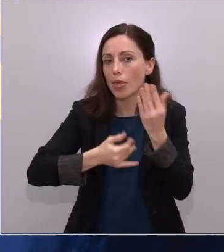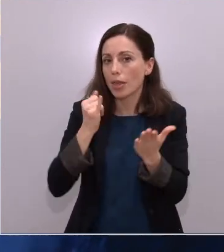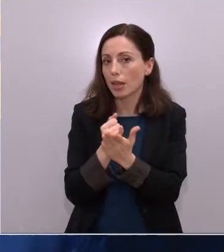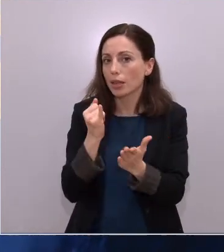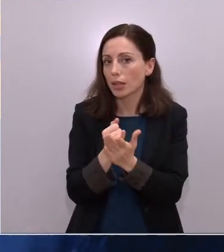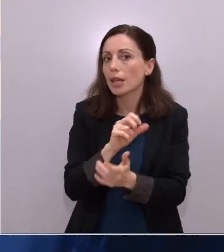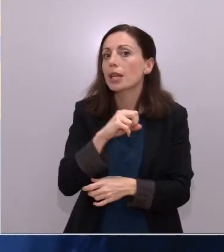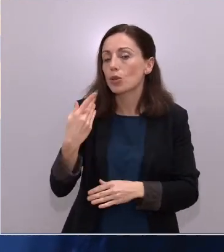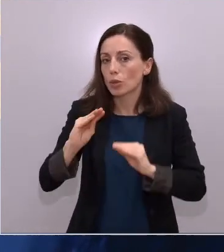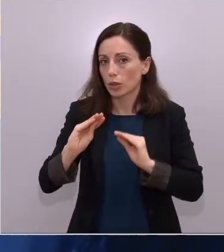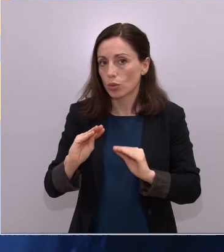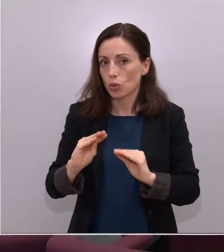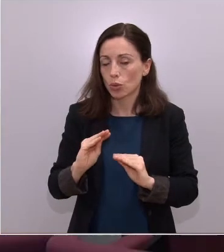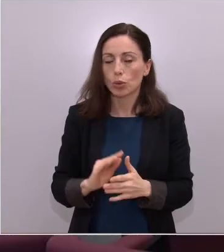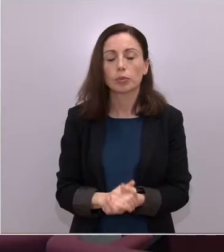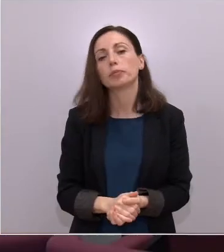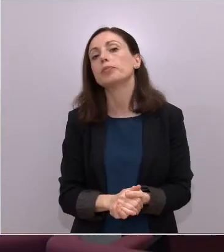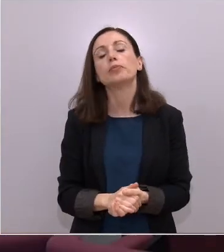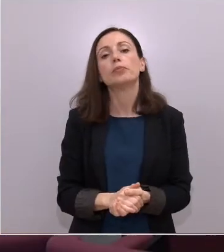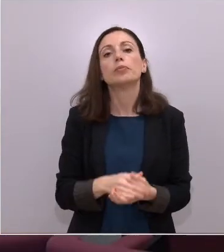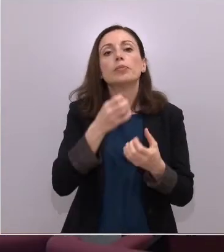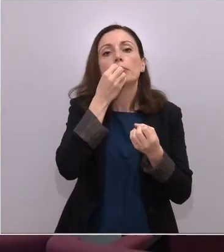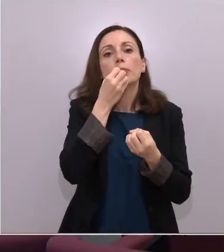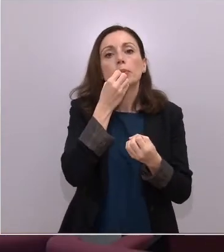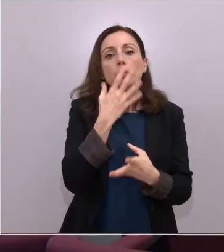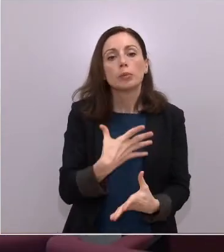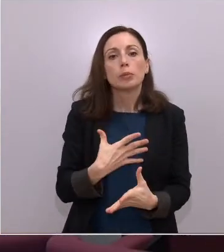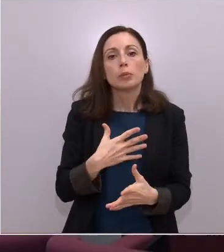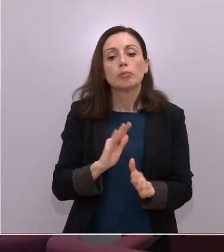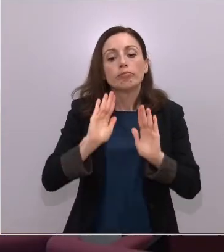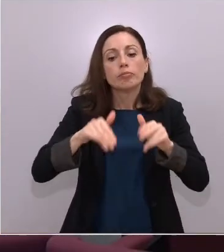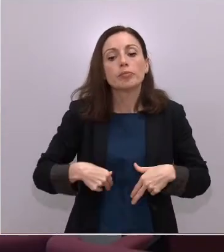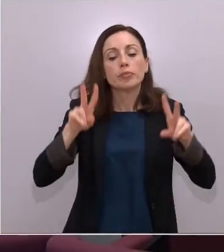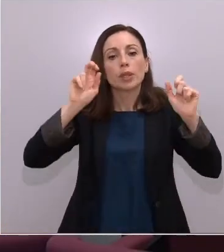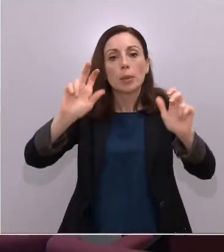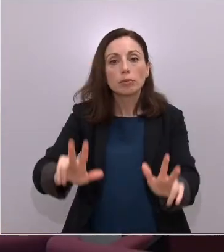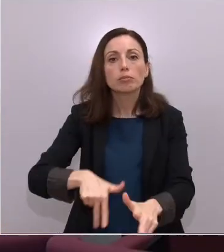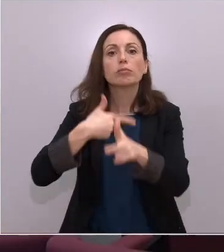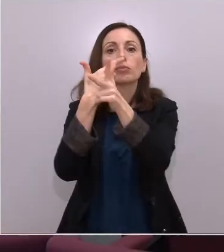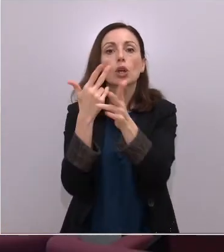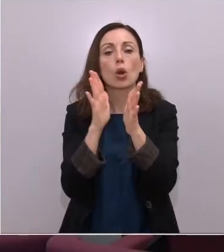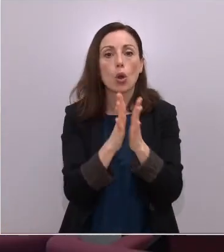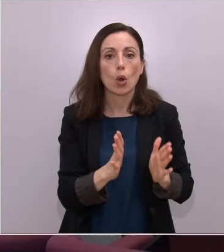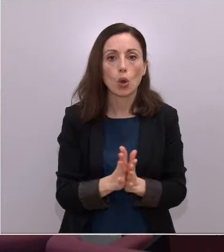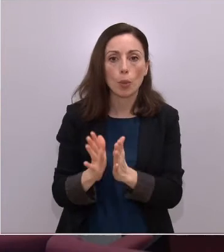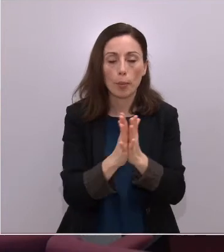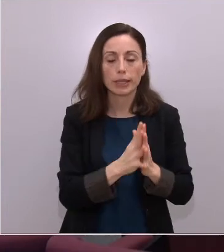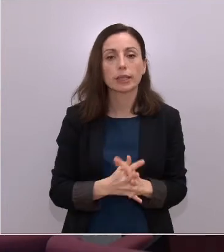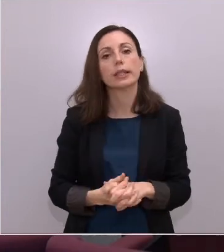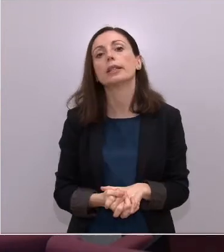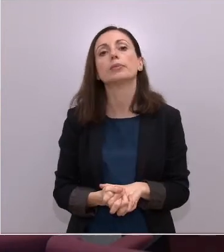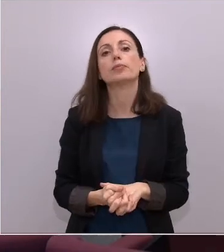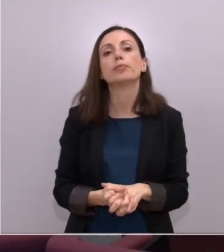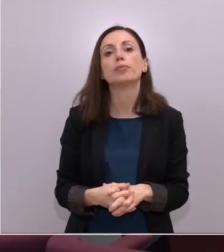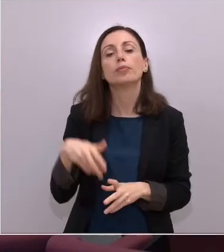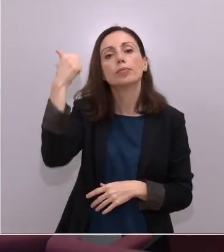test y el resultado de un test. Bueno, pues vamos a recuperar esa conexión con los compañeros que tenemos conectados en esta videoconferencia.